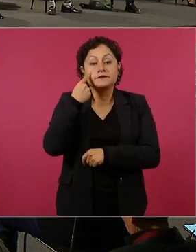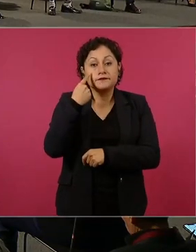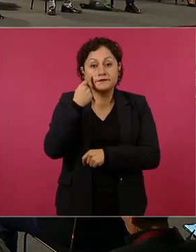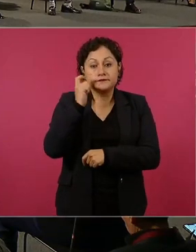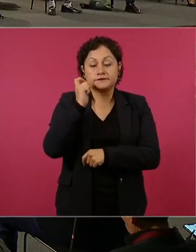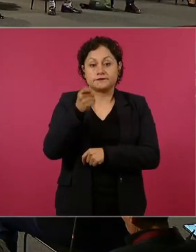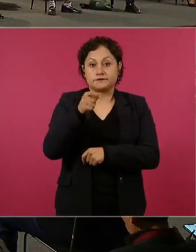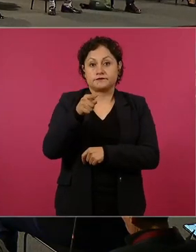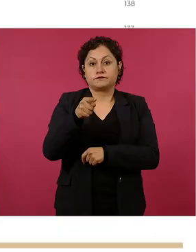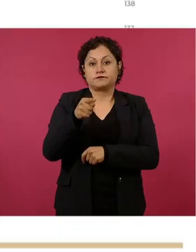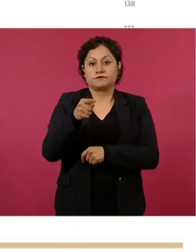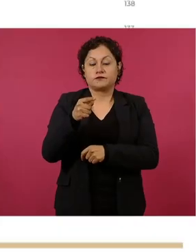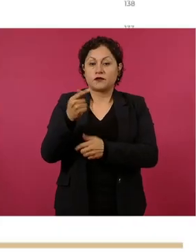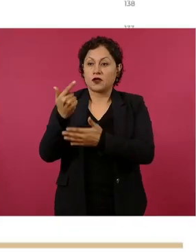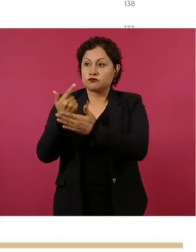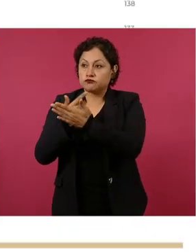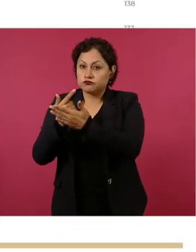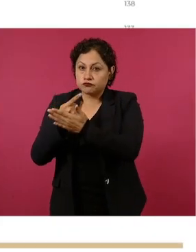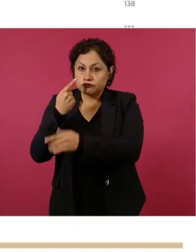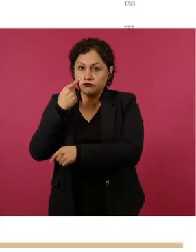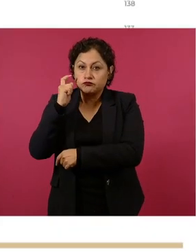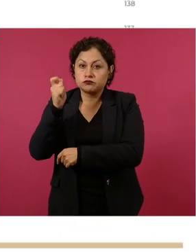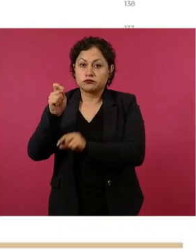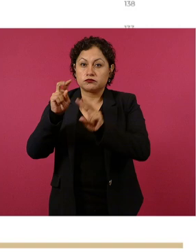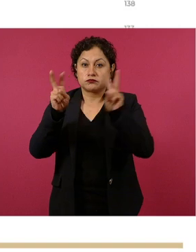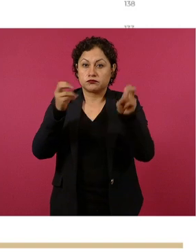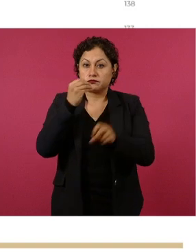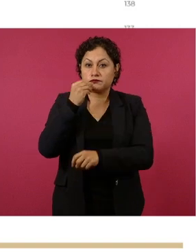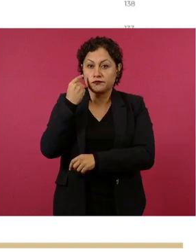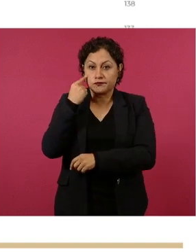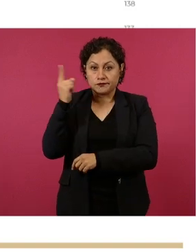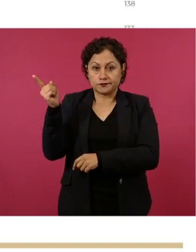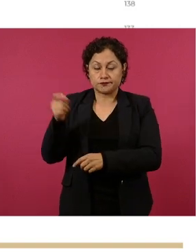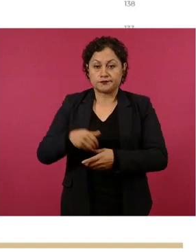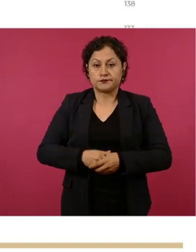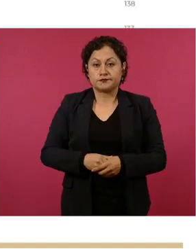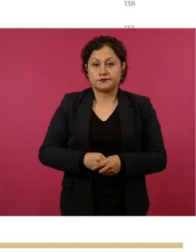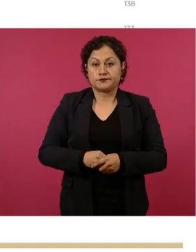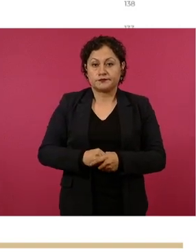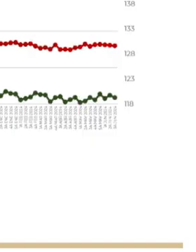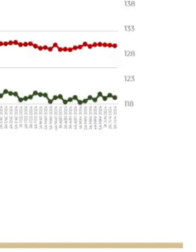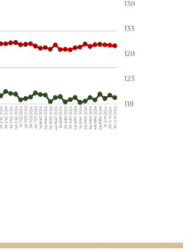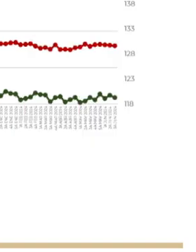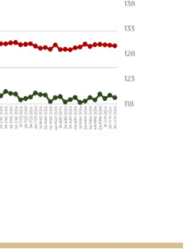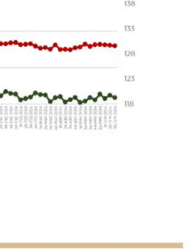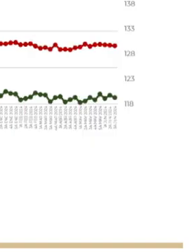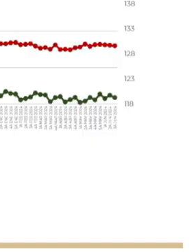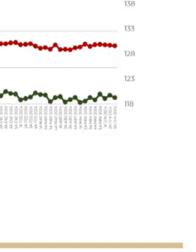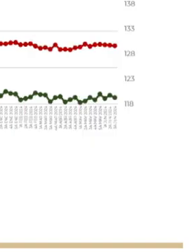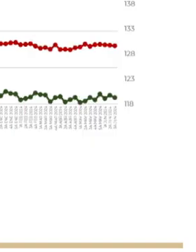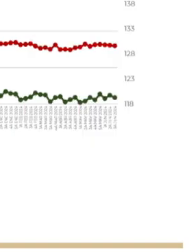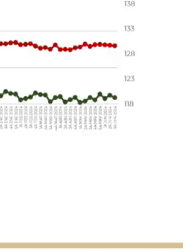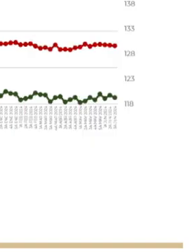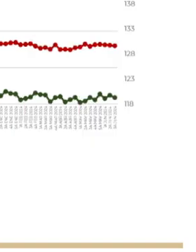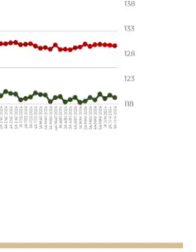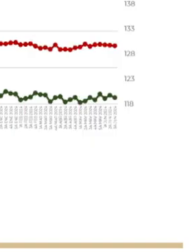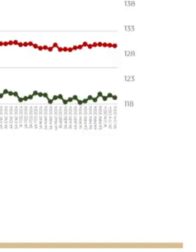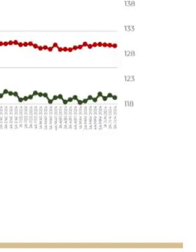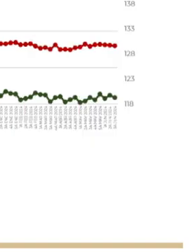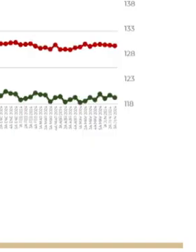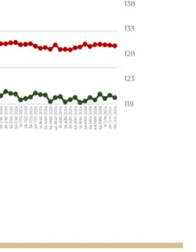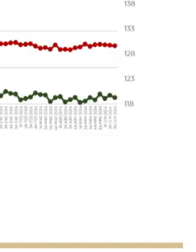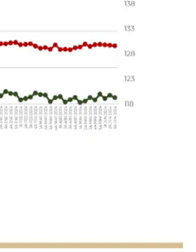Nacional de Precios al Consumidor en el rubro de alimentos. Muy buenos comportamientos, como podemos apreciarlo en la gráfica, tanto en los